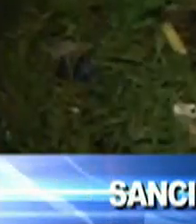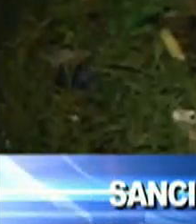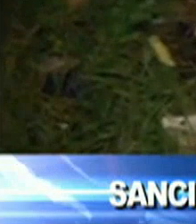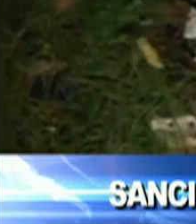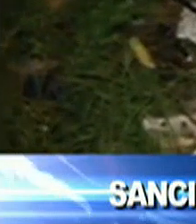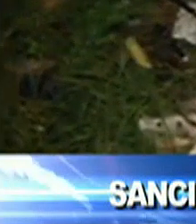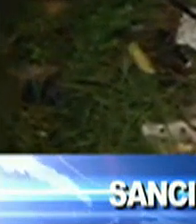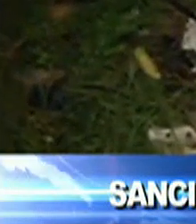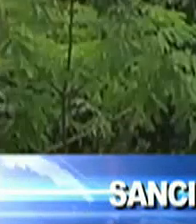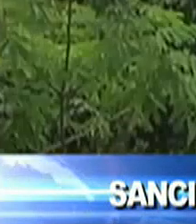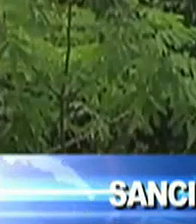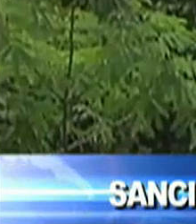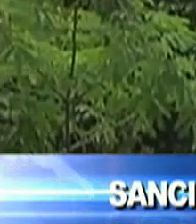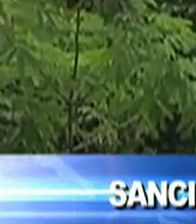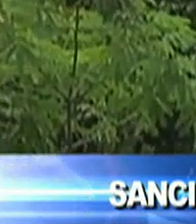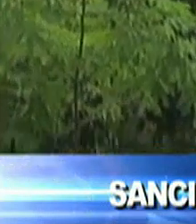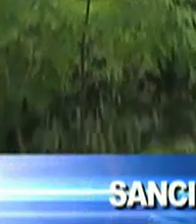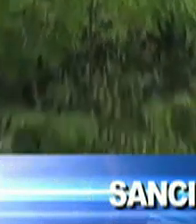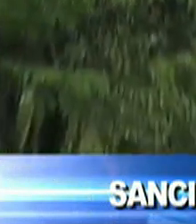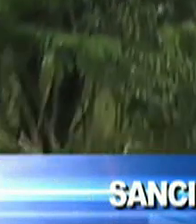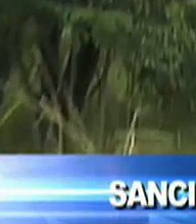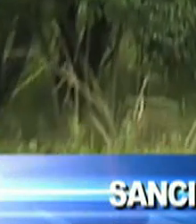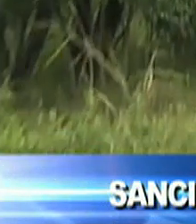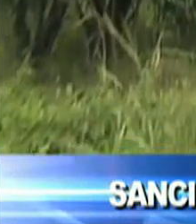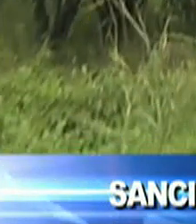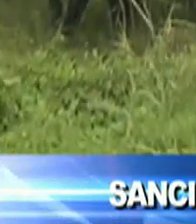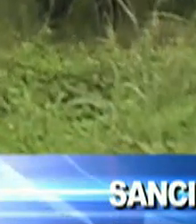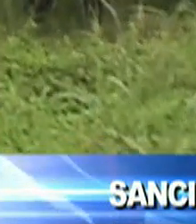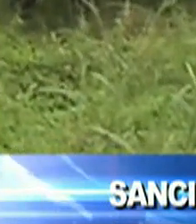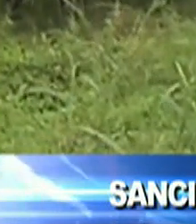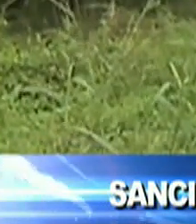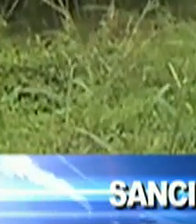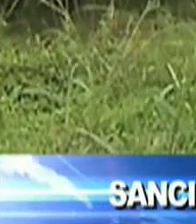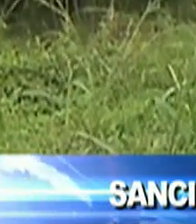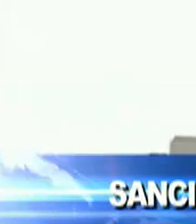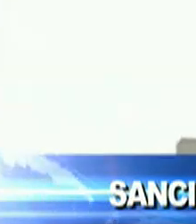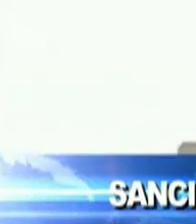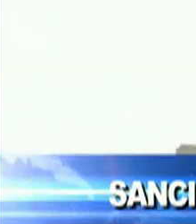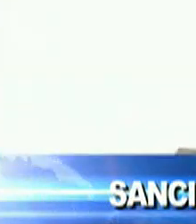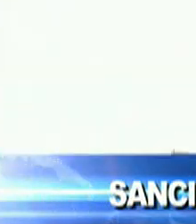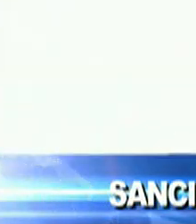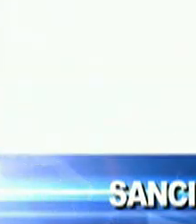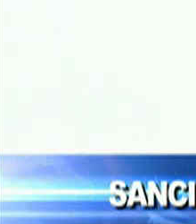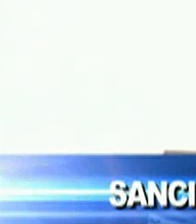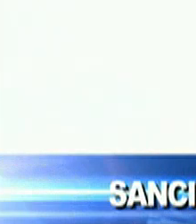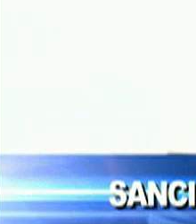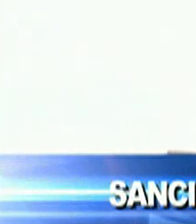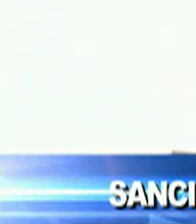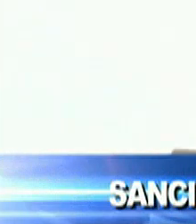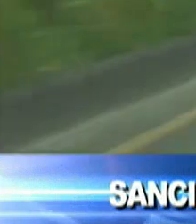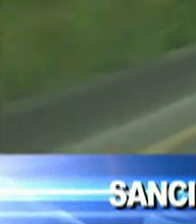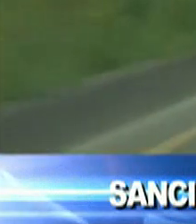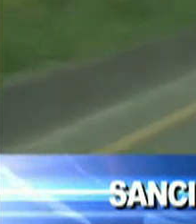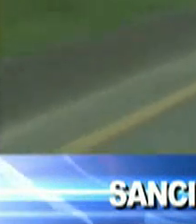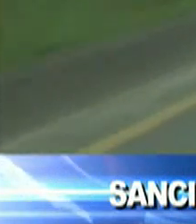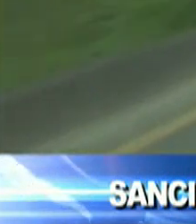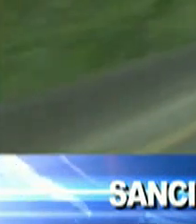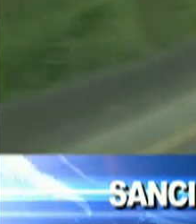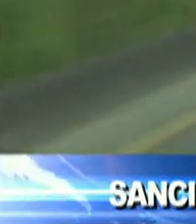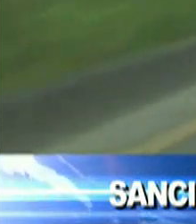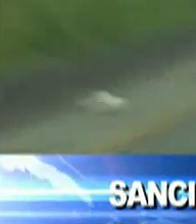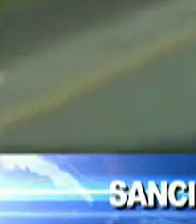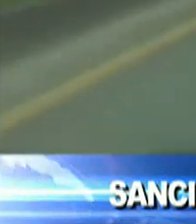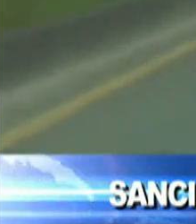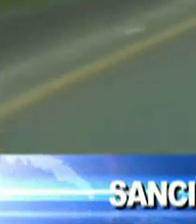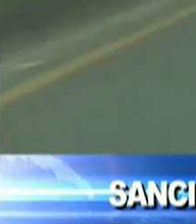sancionados por ir a exceso de velocidad en la vía a la costa. La ATM colocó radares en esa